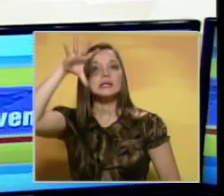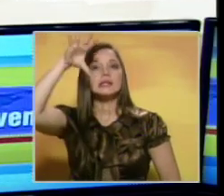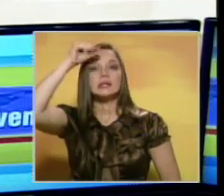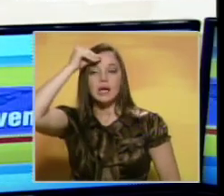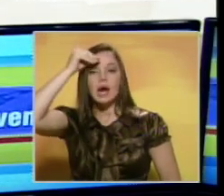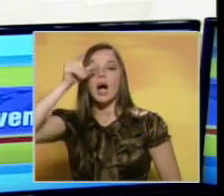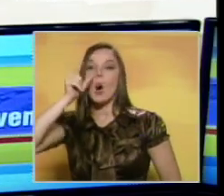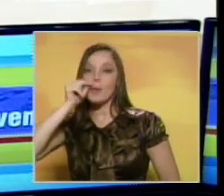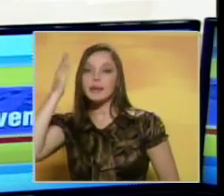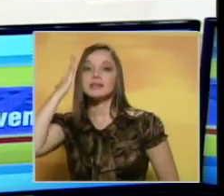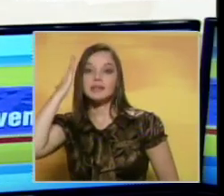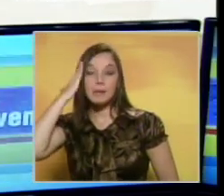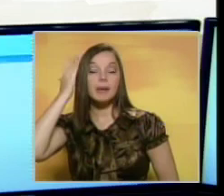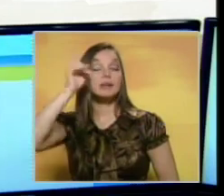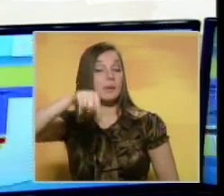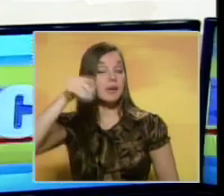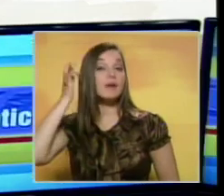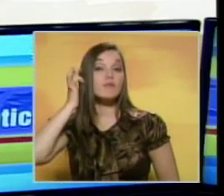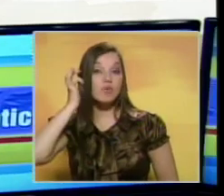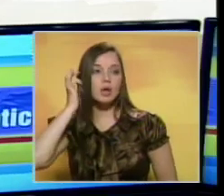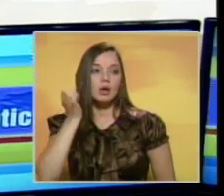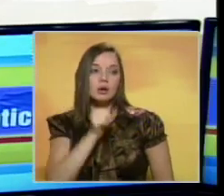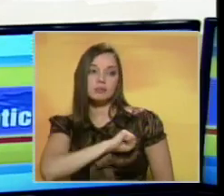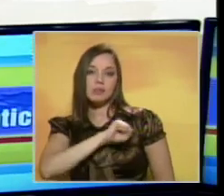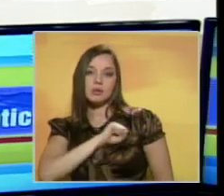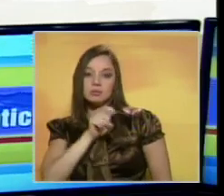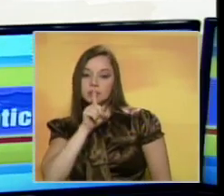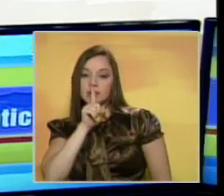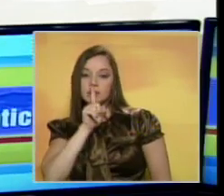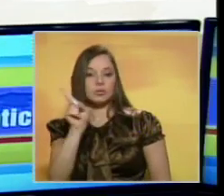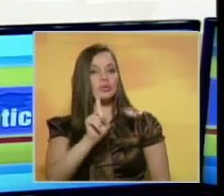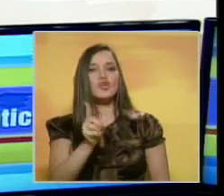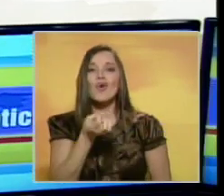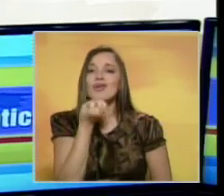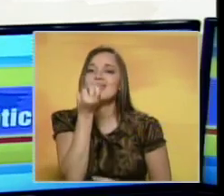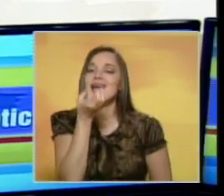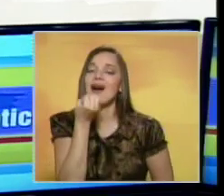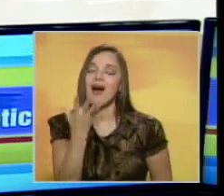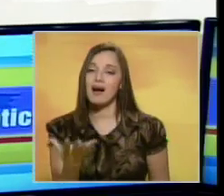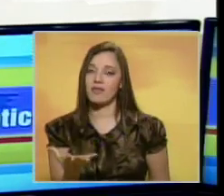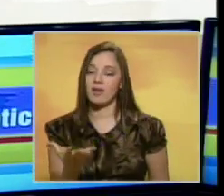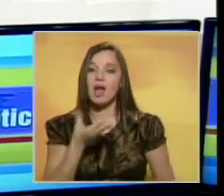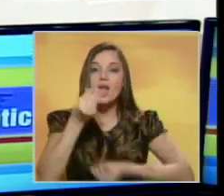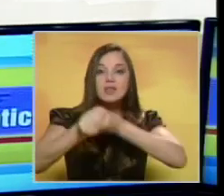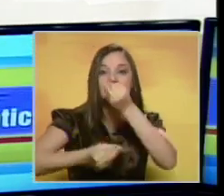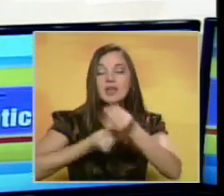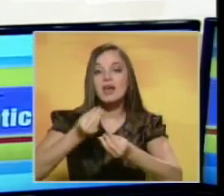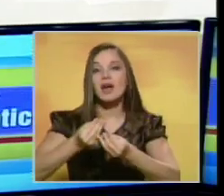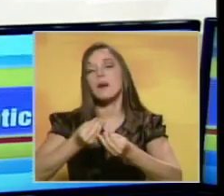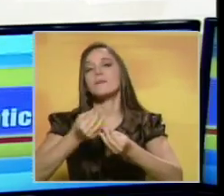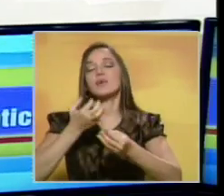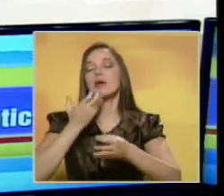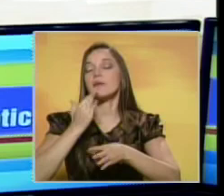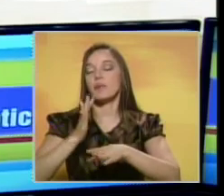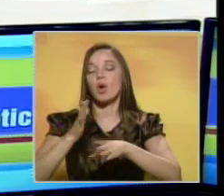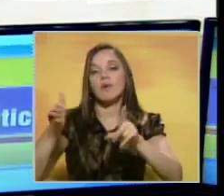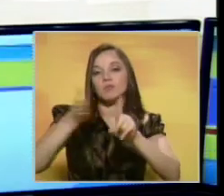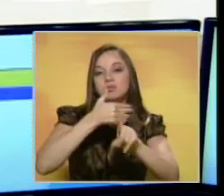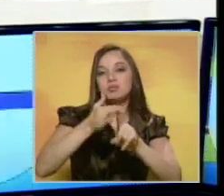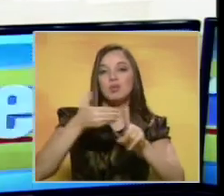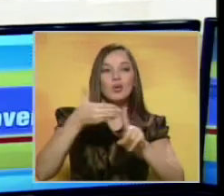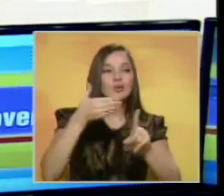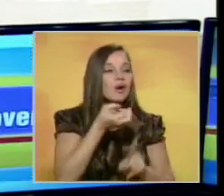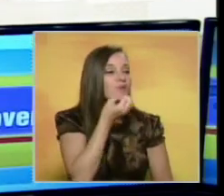los hombres, sino también a las mujeres, para que no guarden silencio cuando son víctimas de violencia. Revisar los diferentes tipos de violencia puede hacerlas